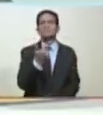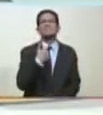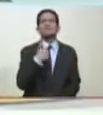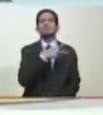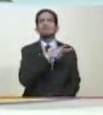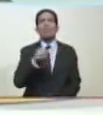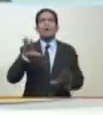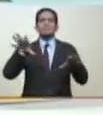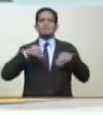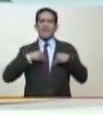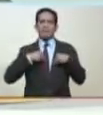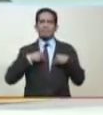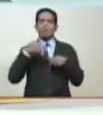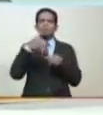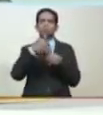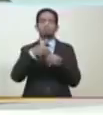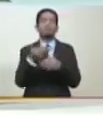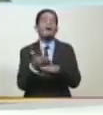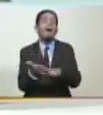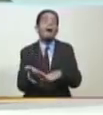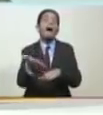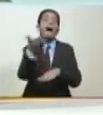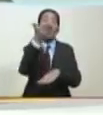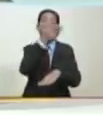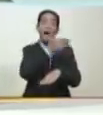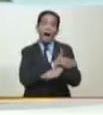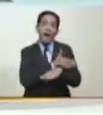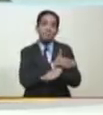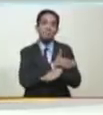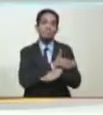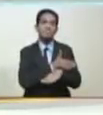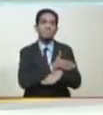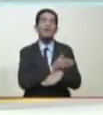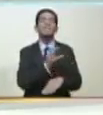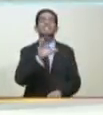electorales antes de que los resultados se conozcan,